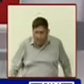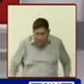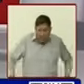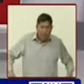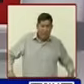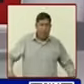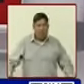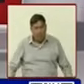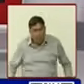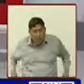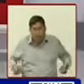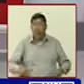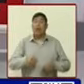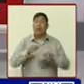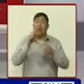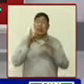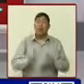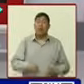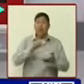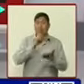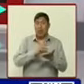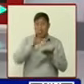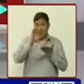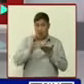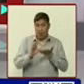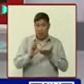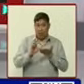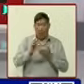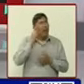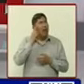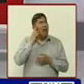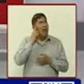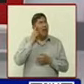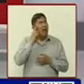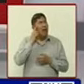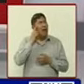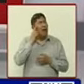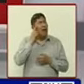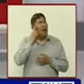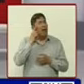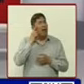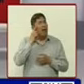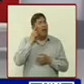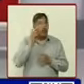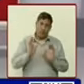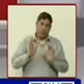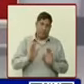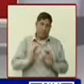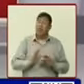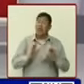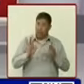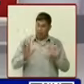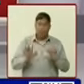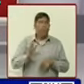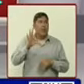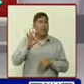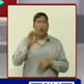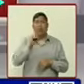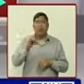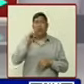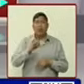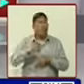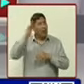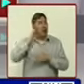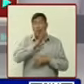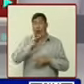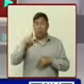y también aquellas personas con discapacidad o dificultad para recordar o concentrarse. Del universo que le mostraba este 9%, más